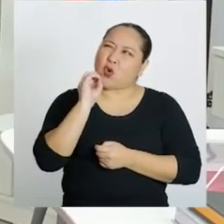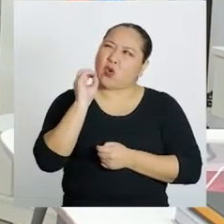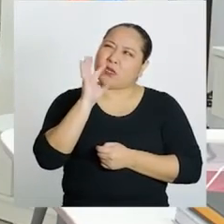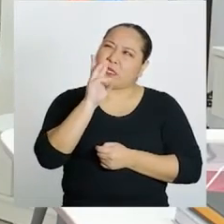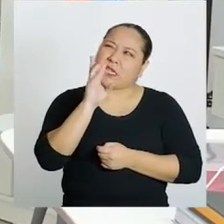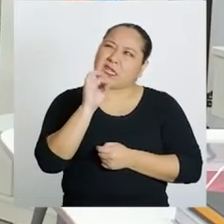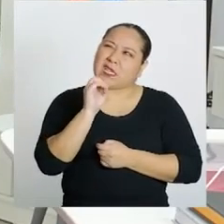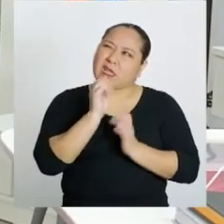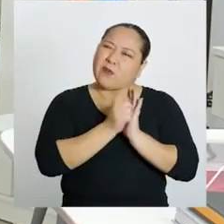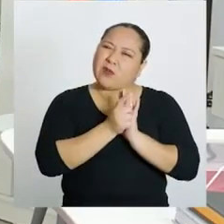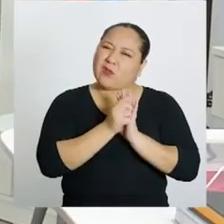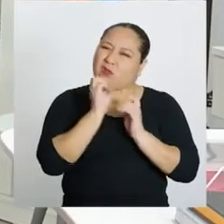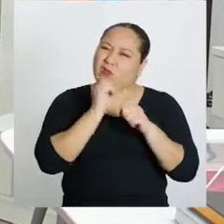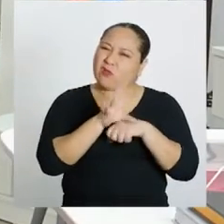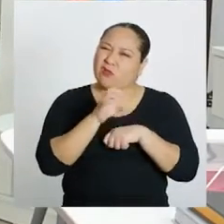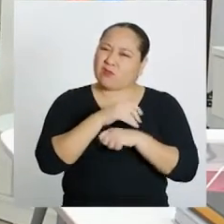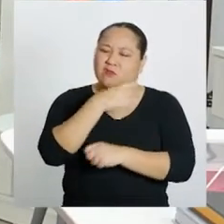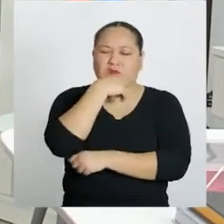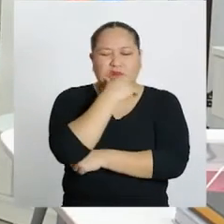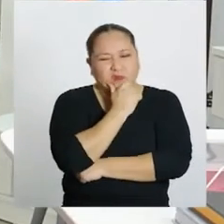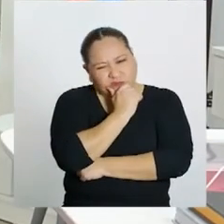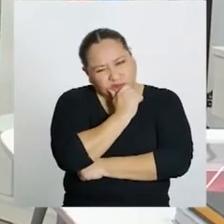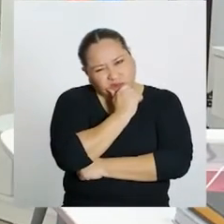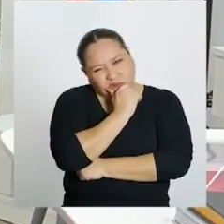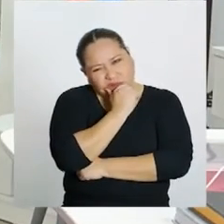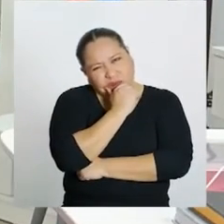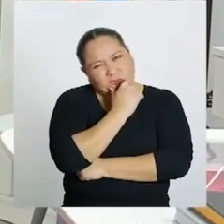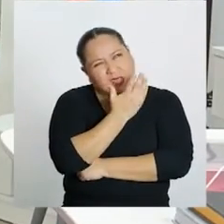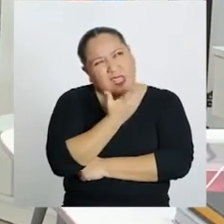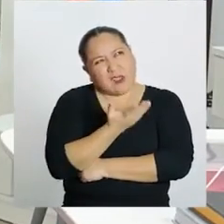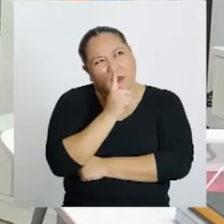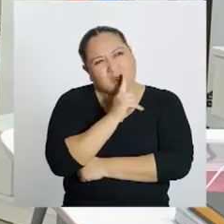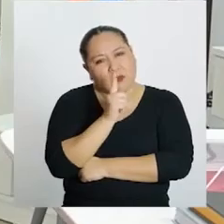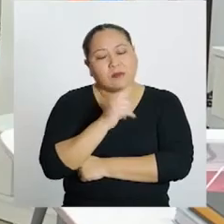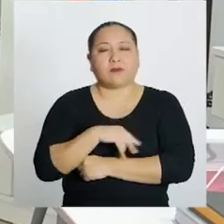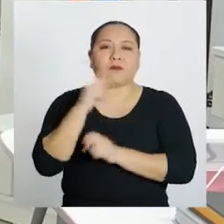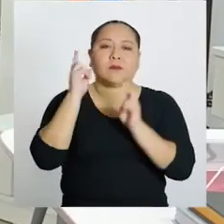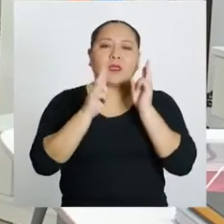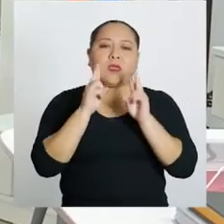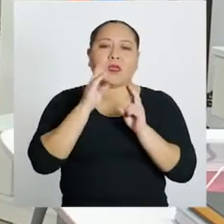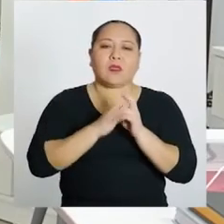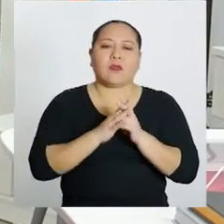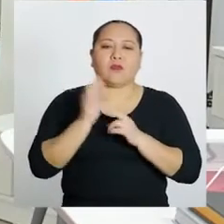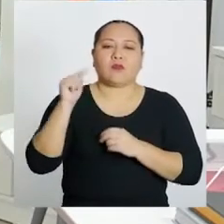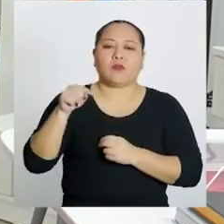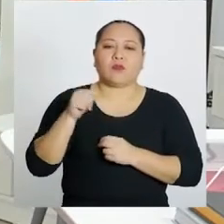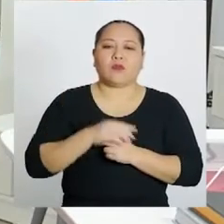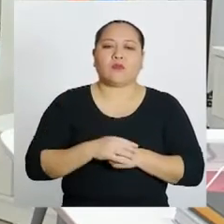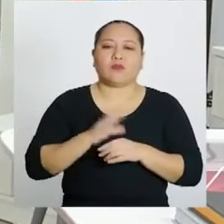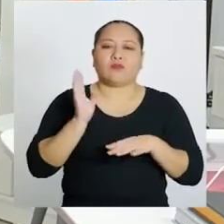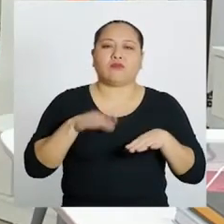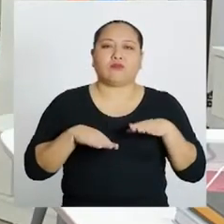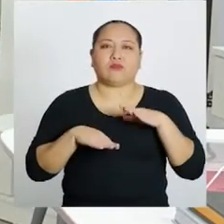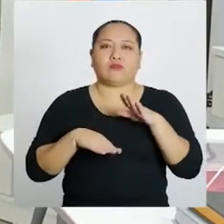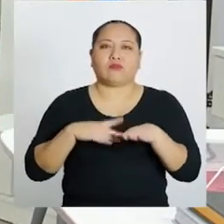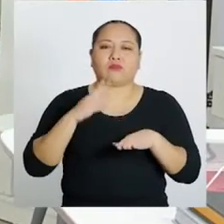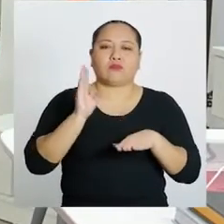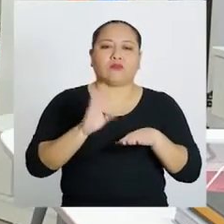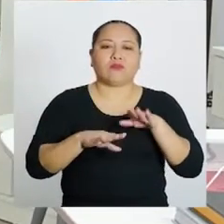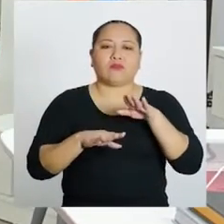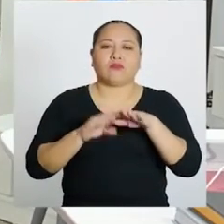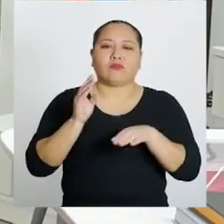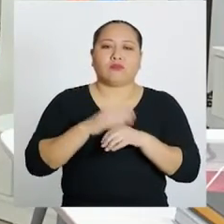de actividad recomendadas al día? Probablemente no. Observando tu comportamiento diario,